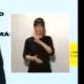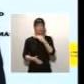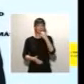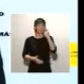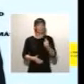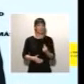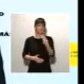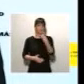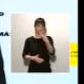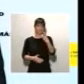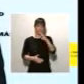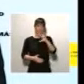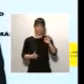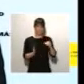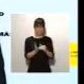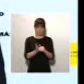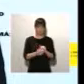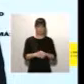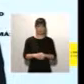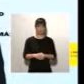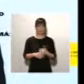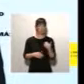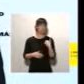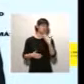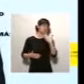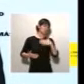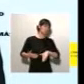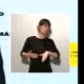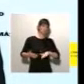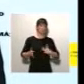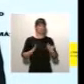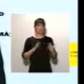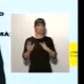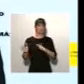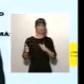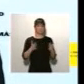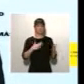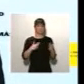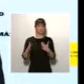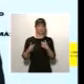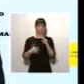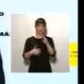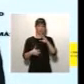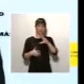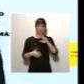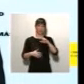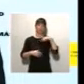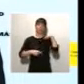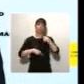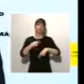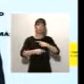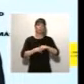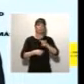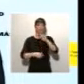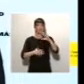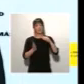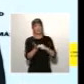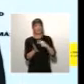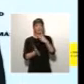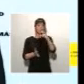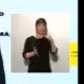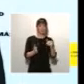Estimamos que se están haciendo entre 15.000 y 20.000 PCRs diarias y van incrementándose.